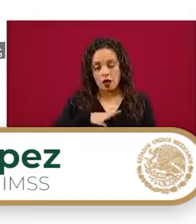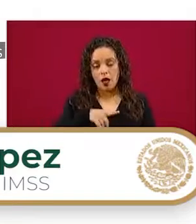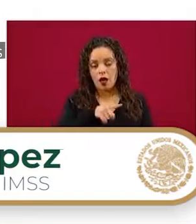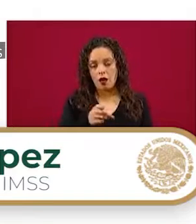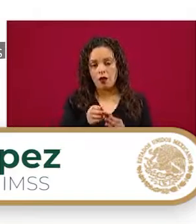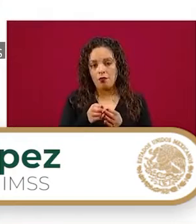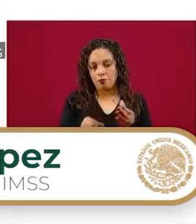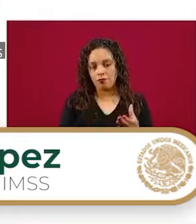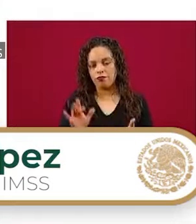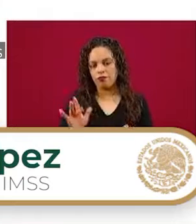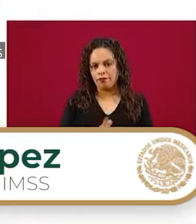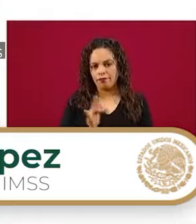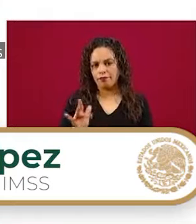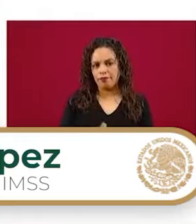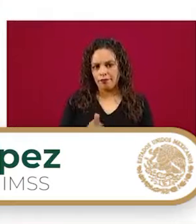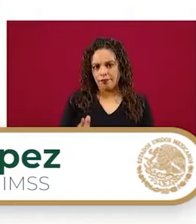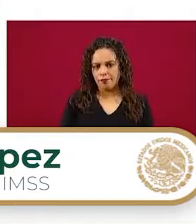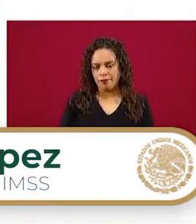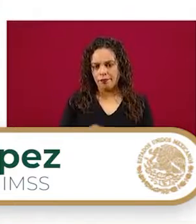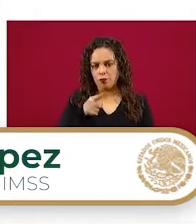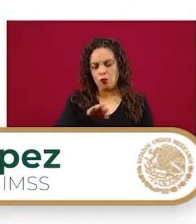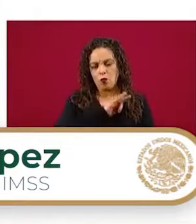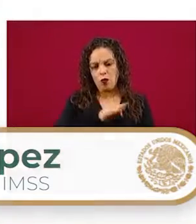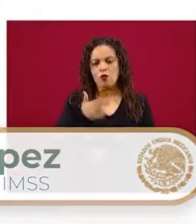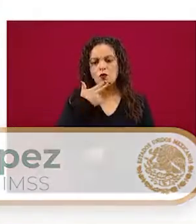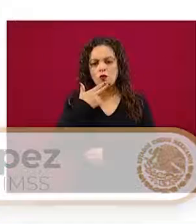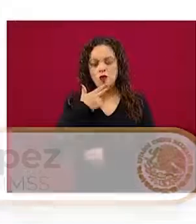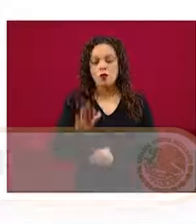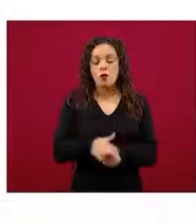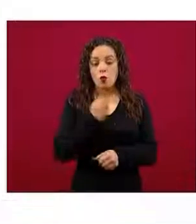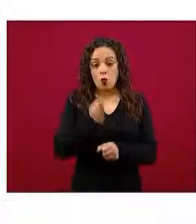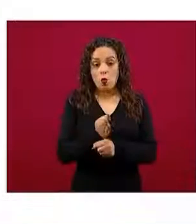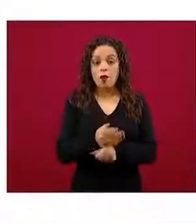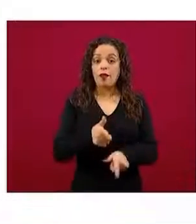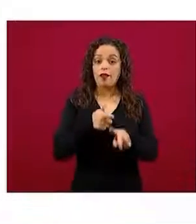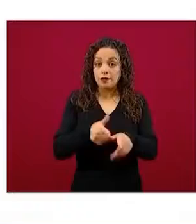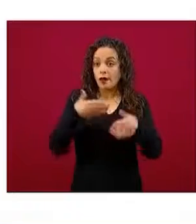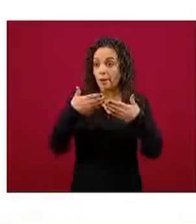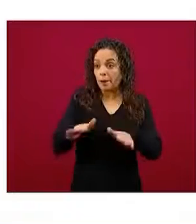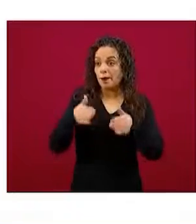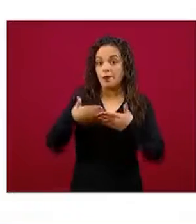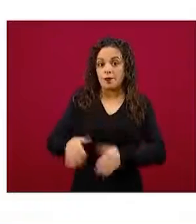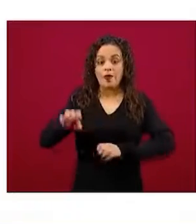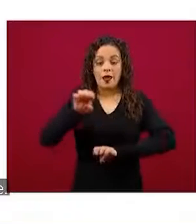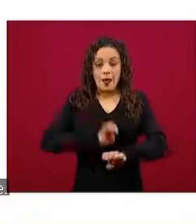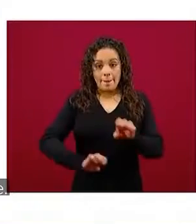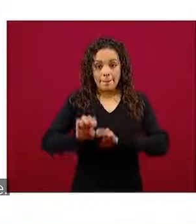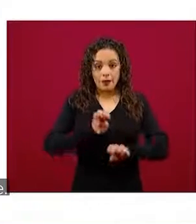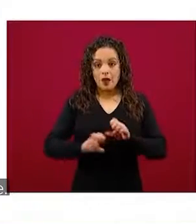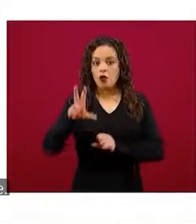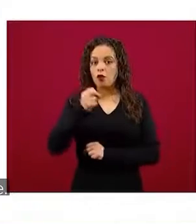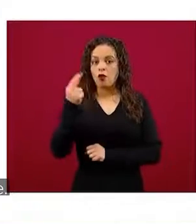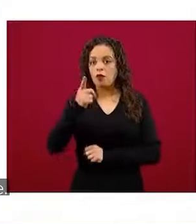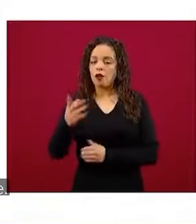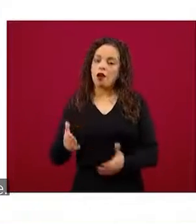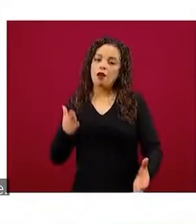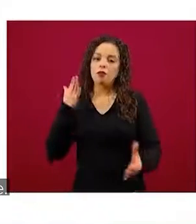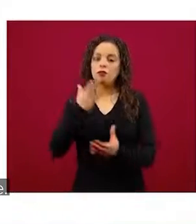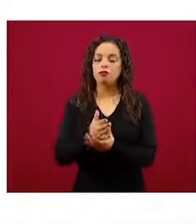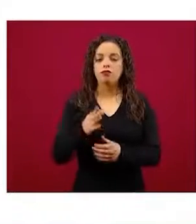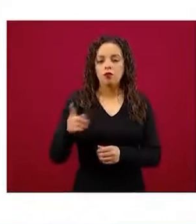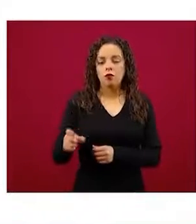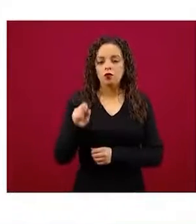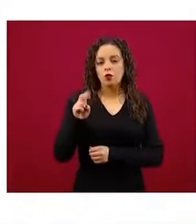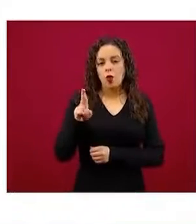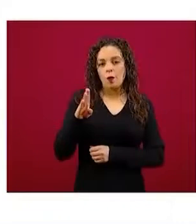principalmente para que en estos momentos que se siguen aperturando empresas no se no se trasladen a las subdelegaciones para hacer este